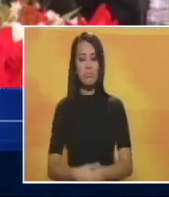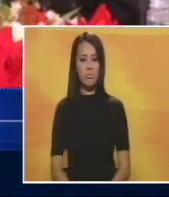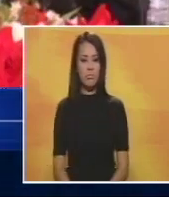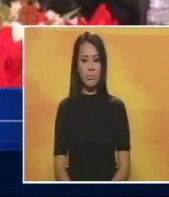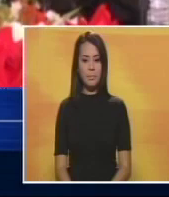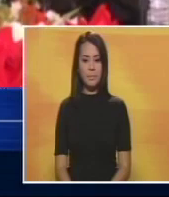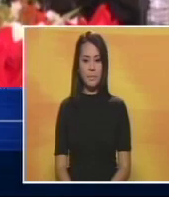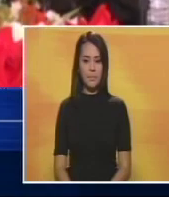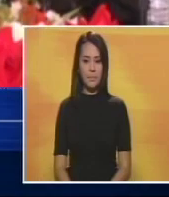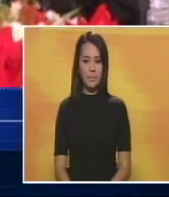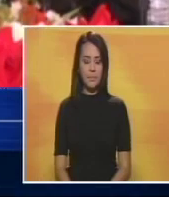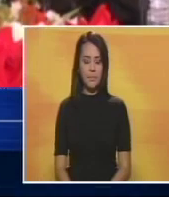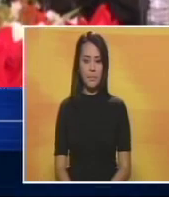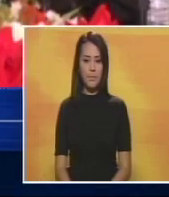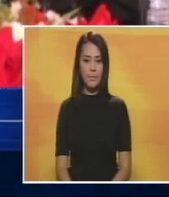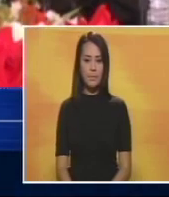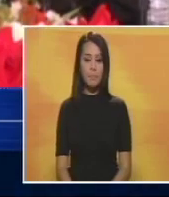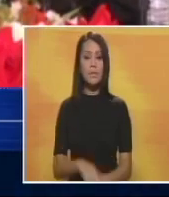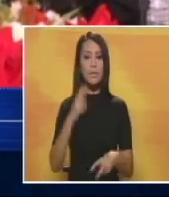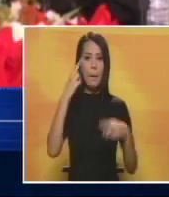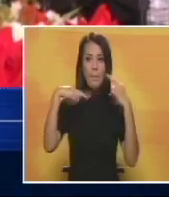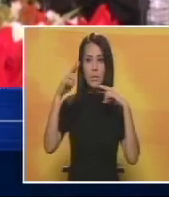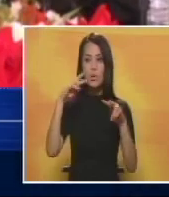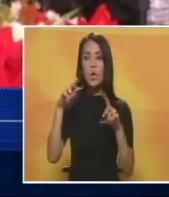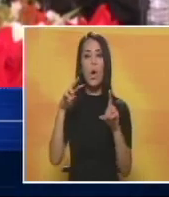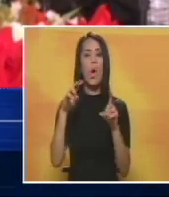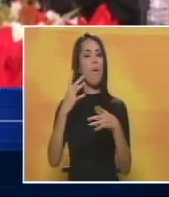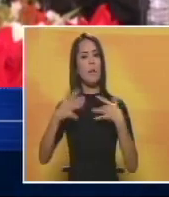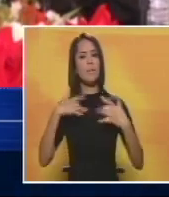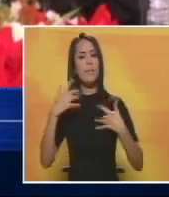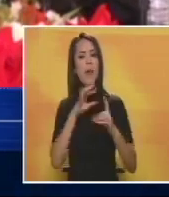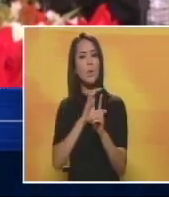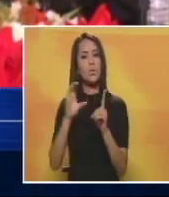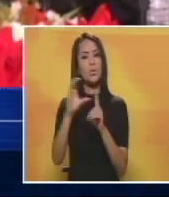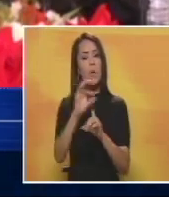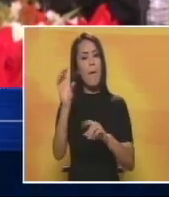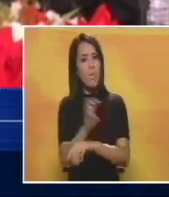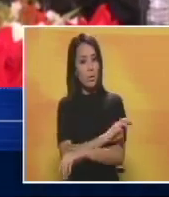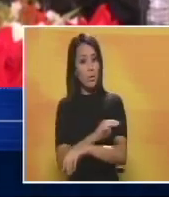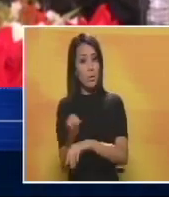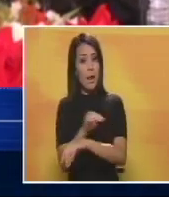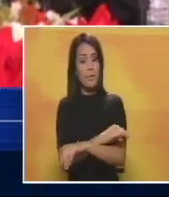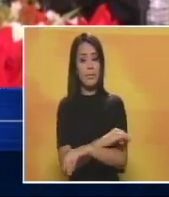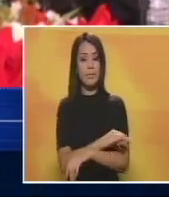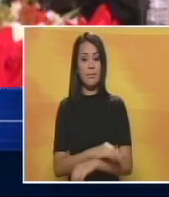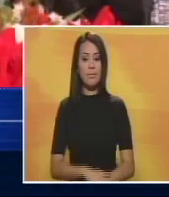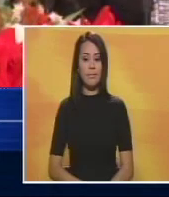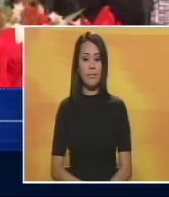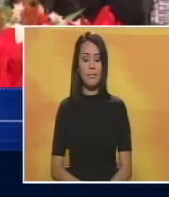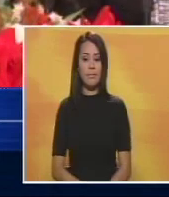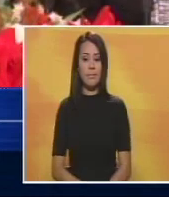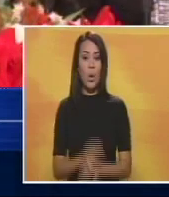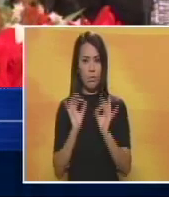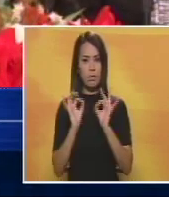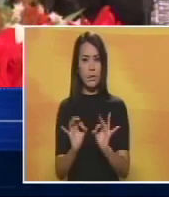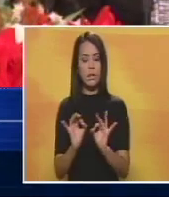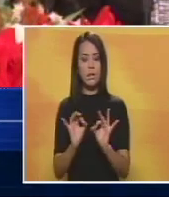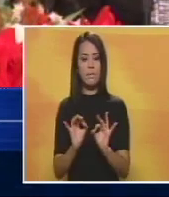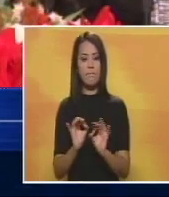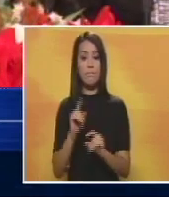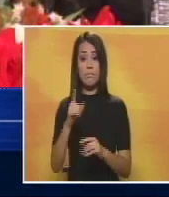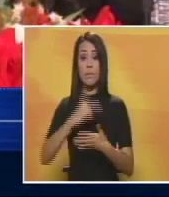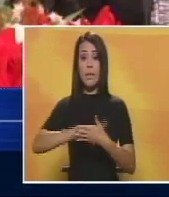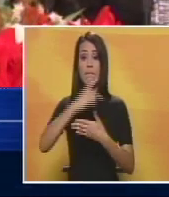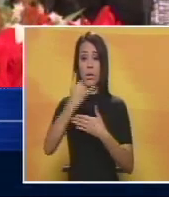la exposición, de los actos culturales, musicales, son hechos concretos, el objetivo principal de este